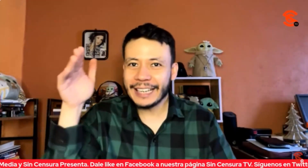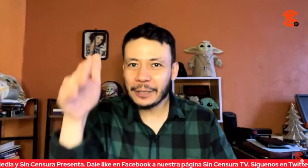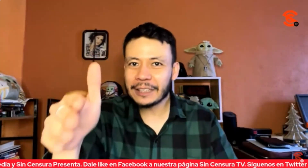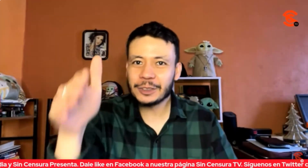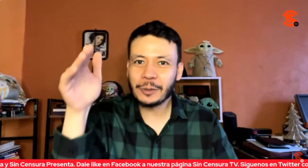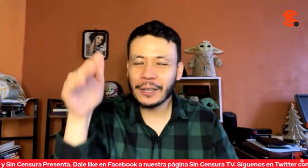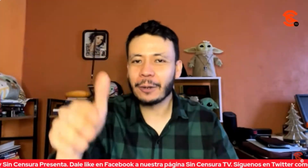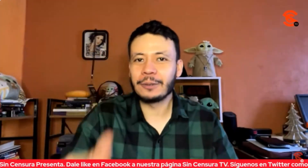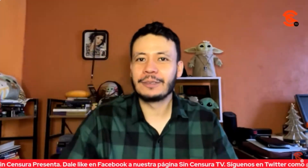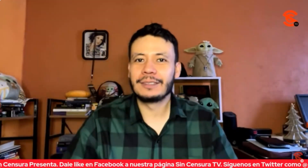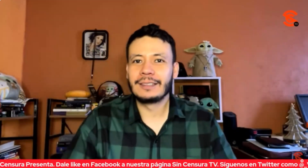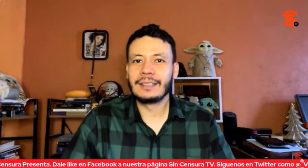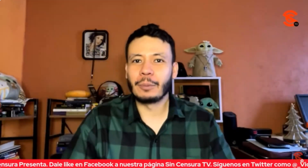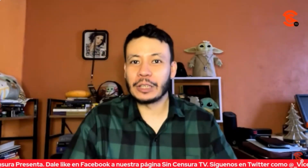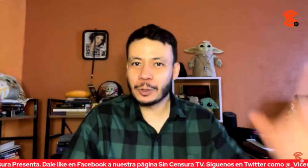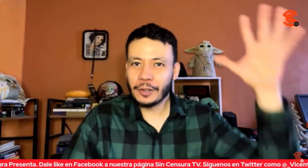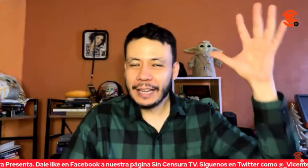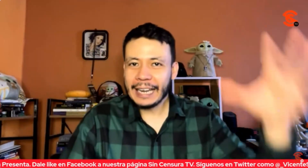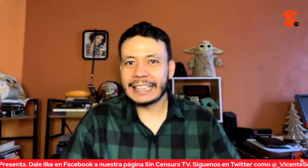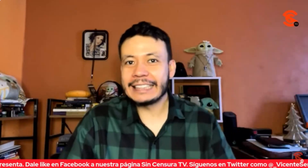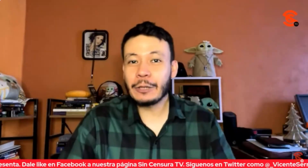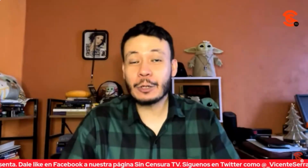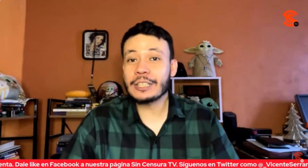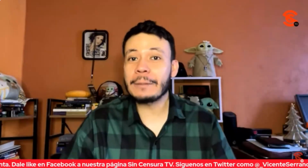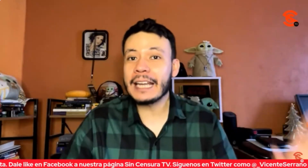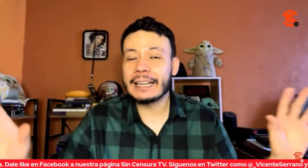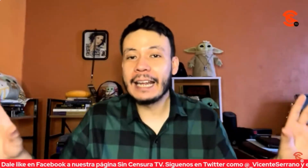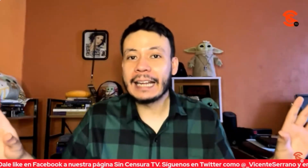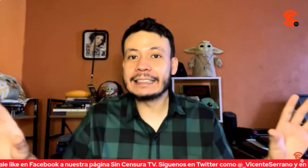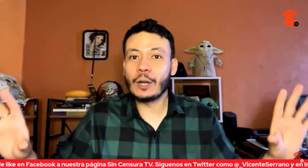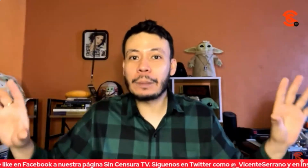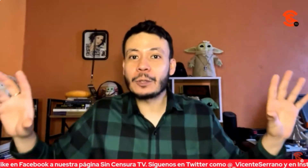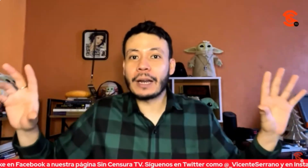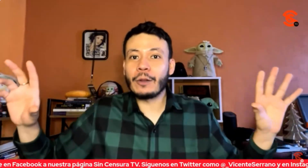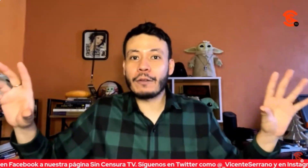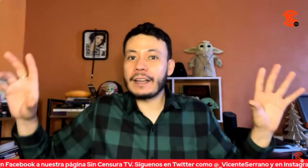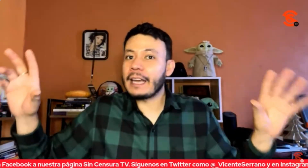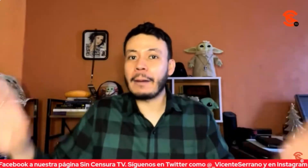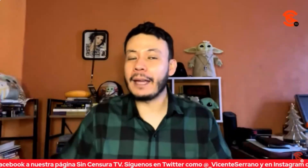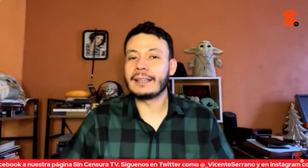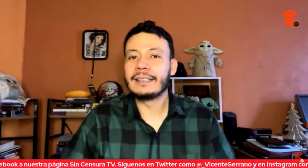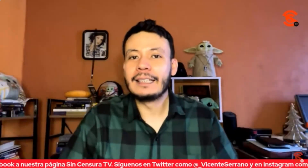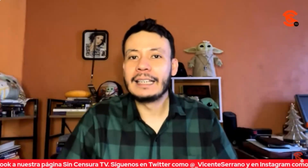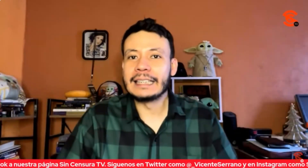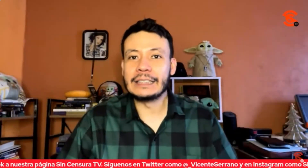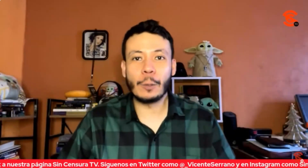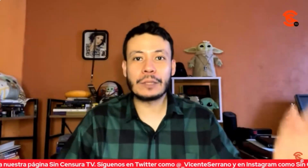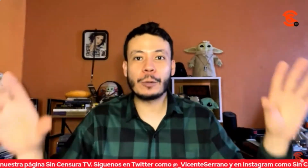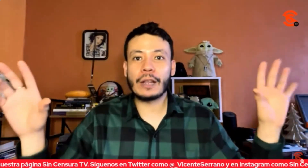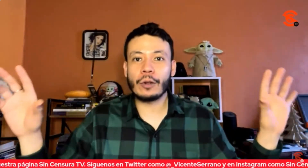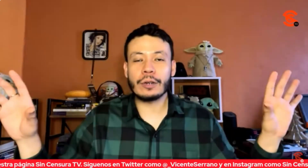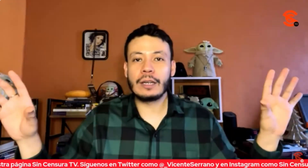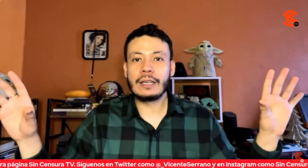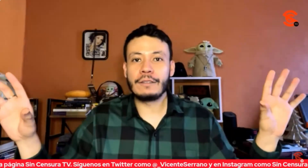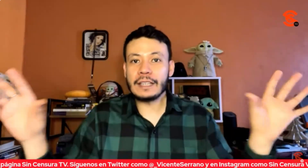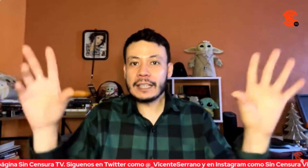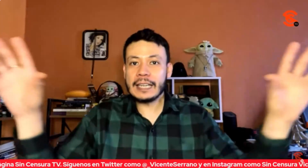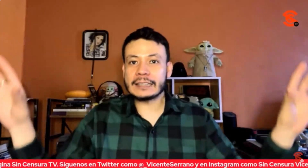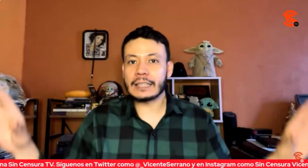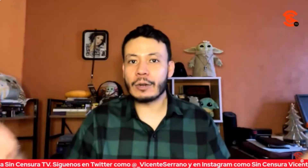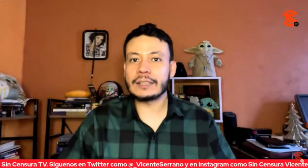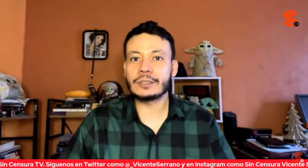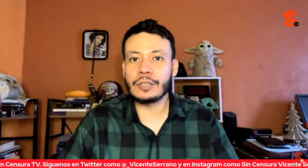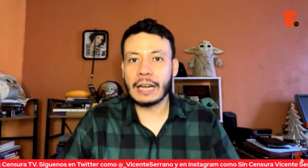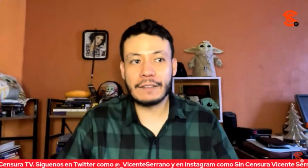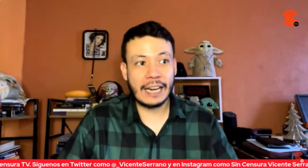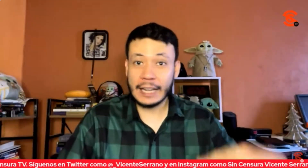Y en eso han querido destruirlo. Por eso el asedio. Ellos sabían que si López Obrador fallaba, que si López Obrador